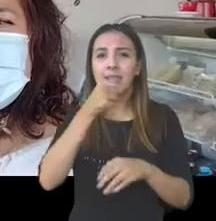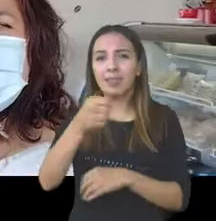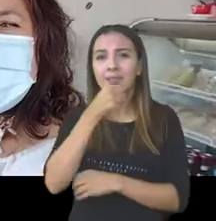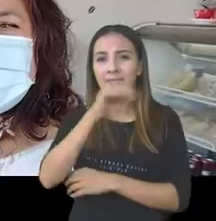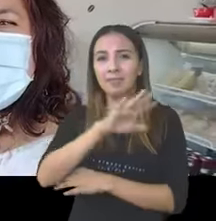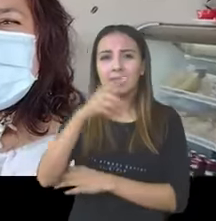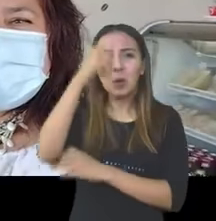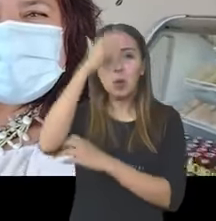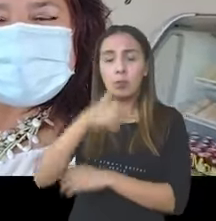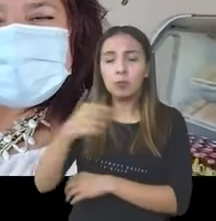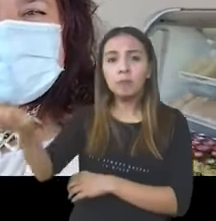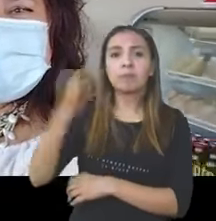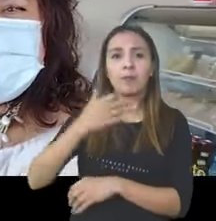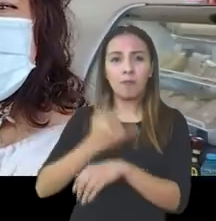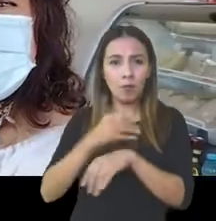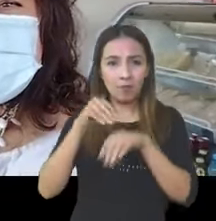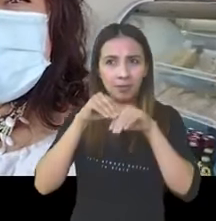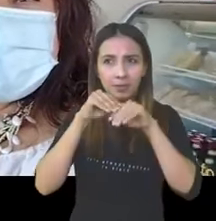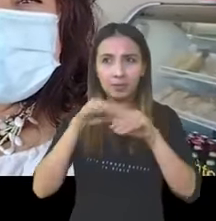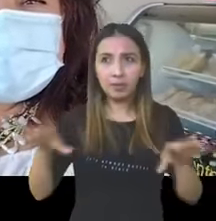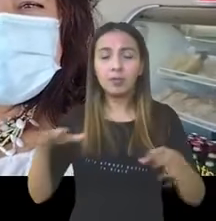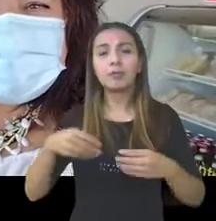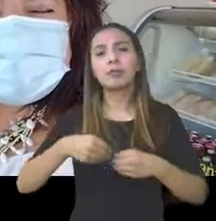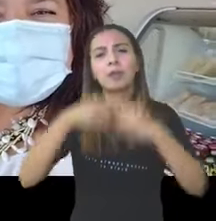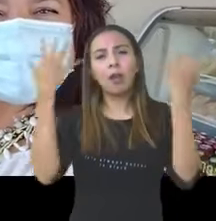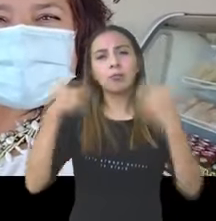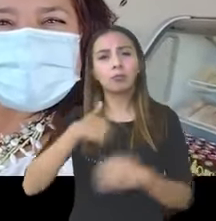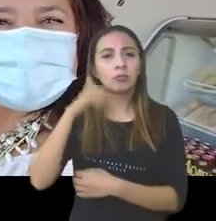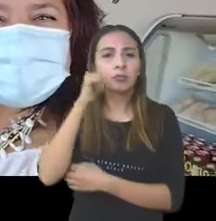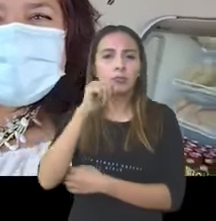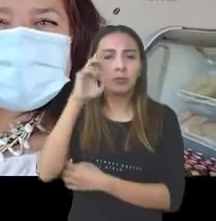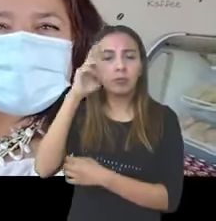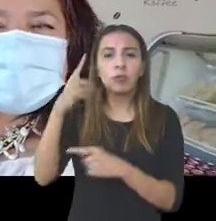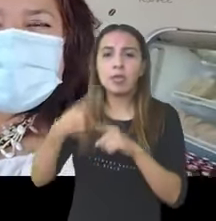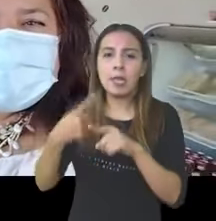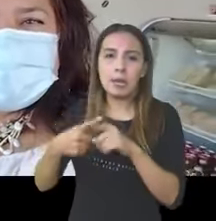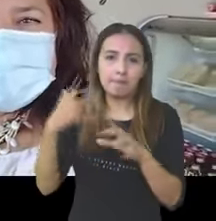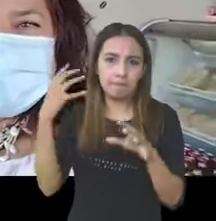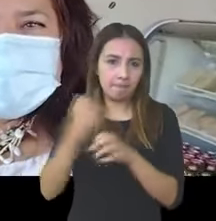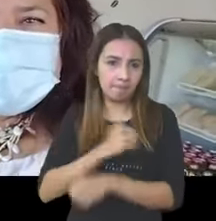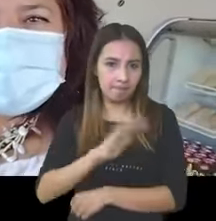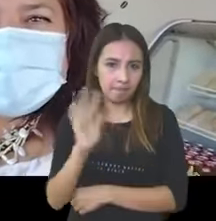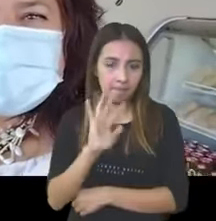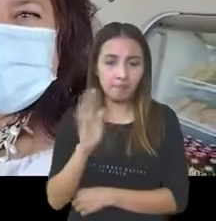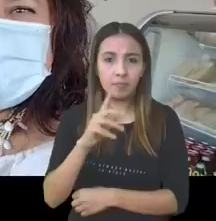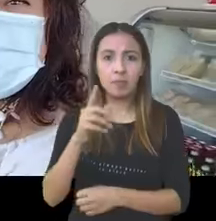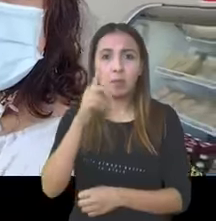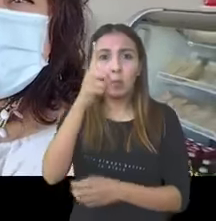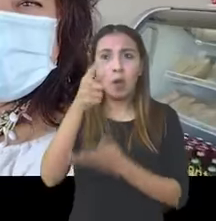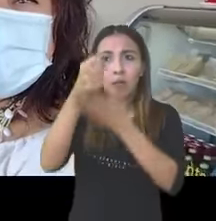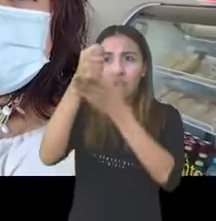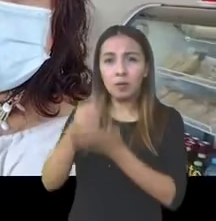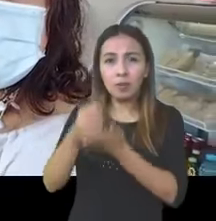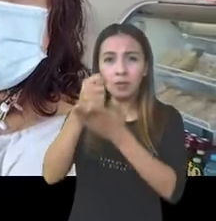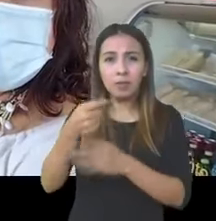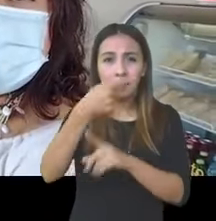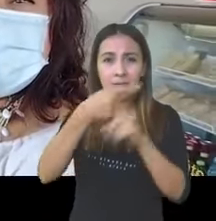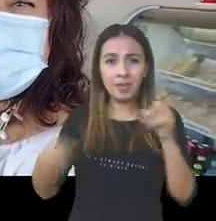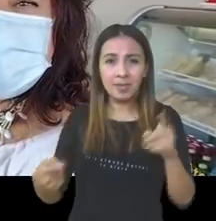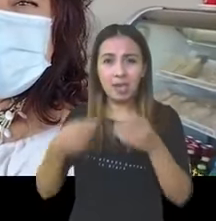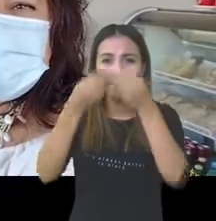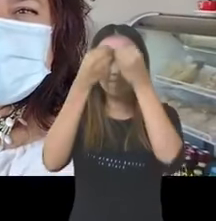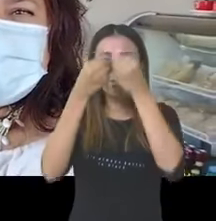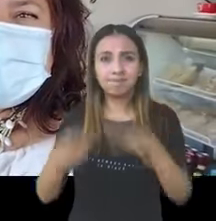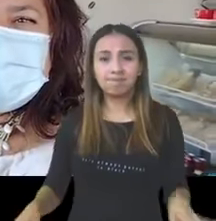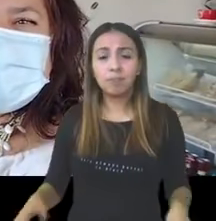me llega esta información y por supuesto siempre respeto el anonimato, el que se echaron a perder una tonelada y media, no ahorita,